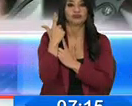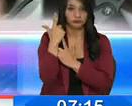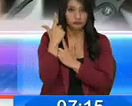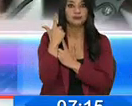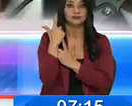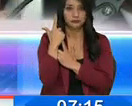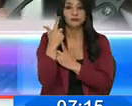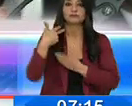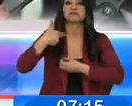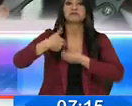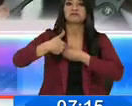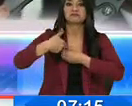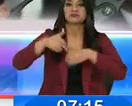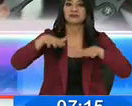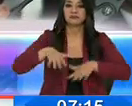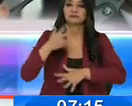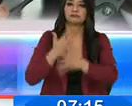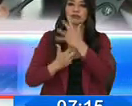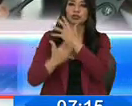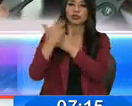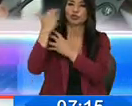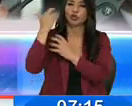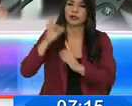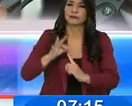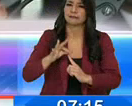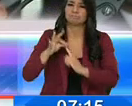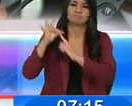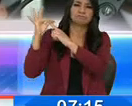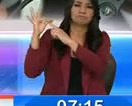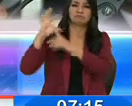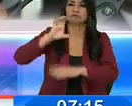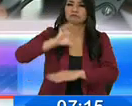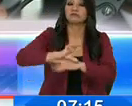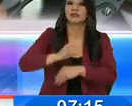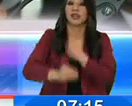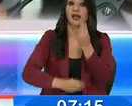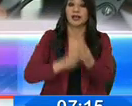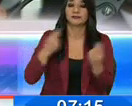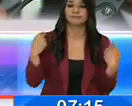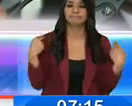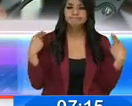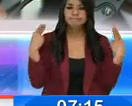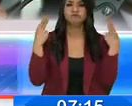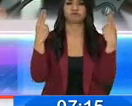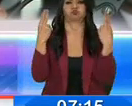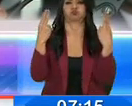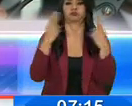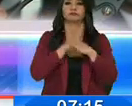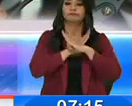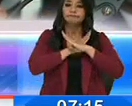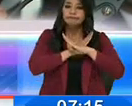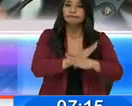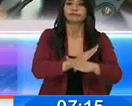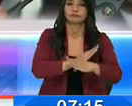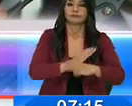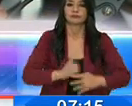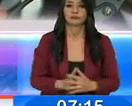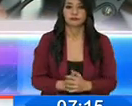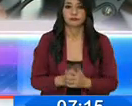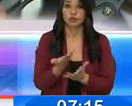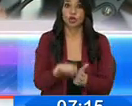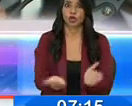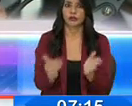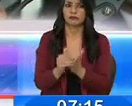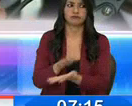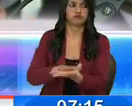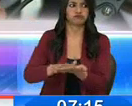parte sustancial de la historia más gloriosa de la patria, no lo van a permitir. Que se repitan asonadas